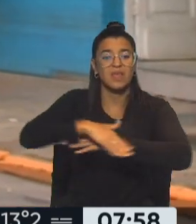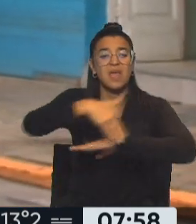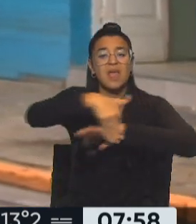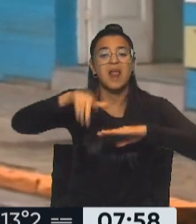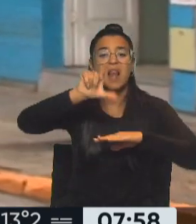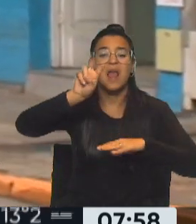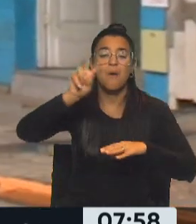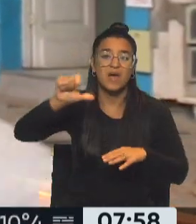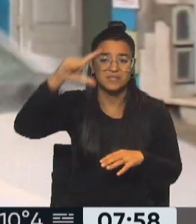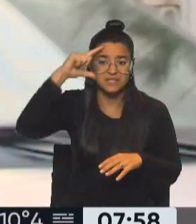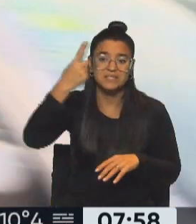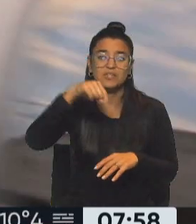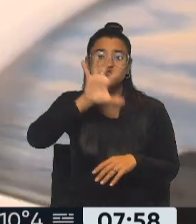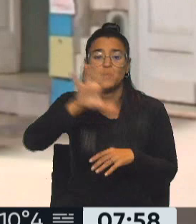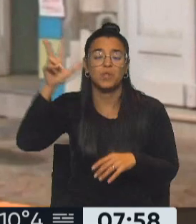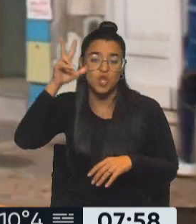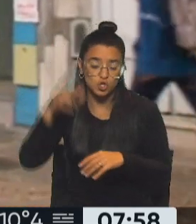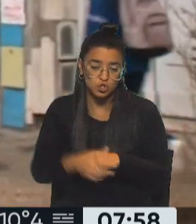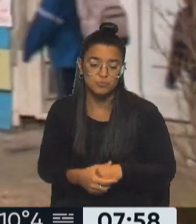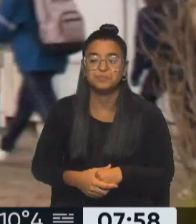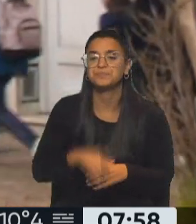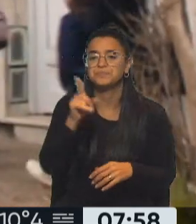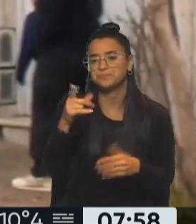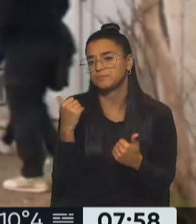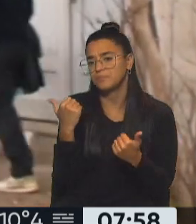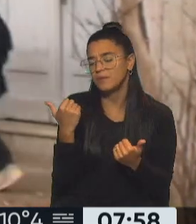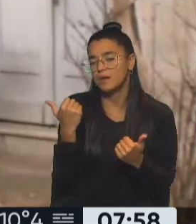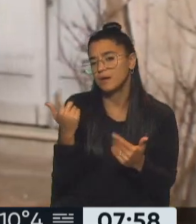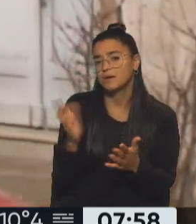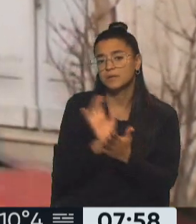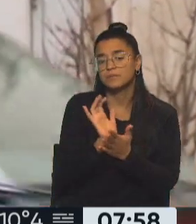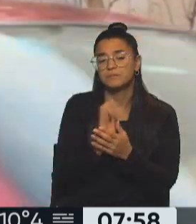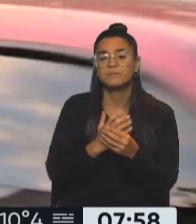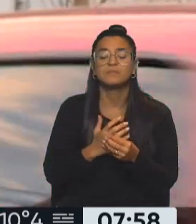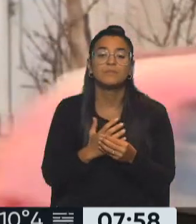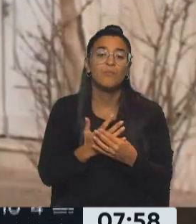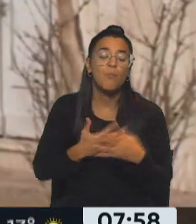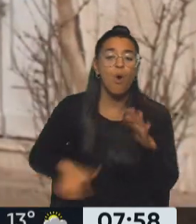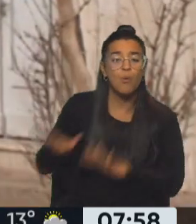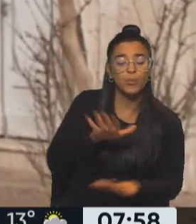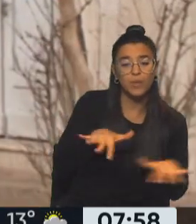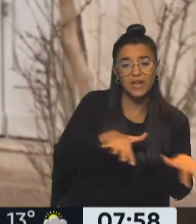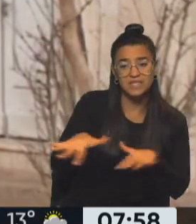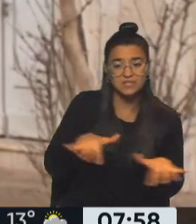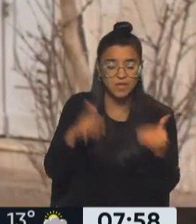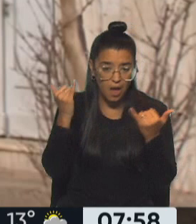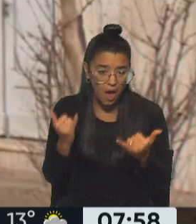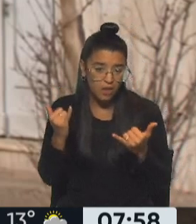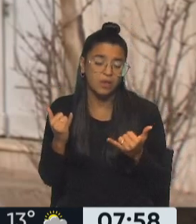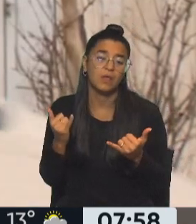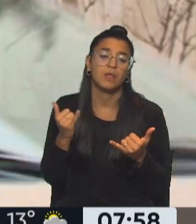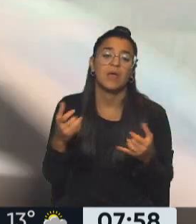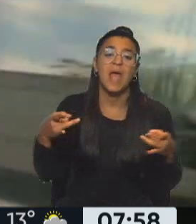base 158, aprovechando las expectativas y la movilización que generó